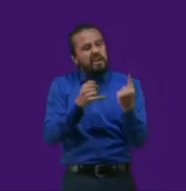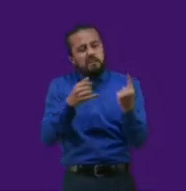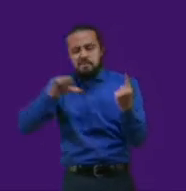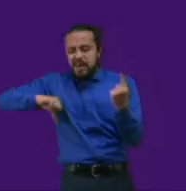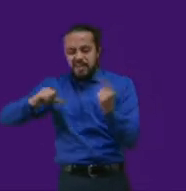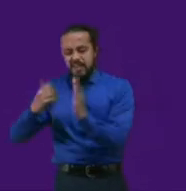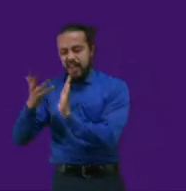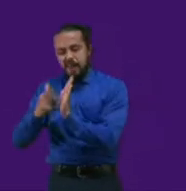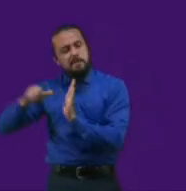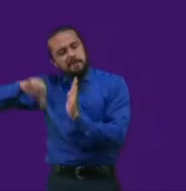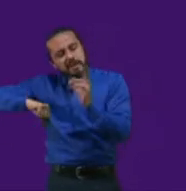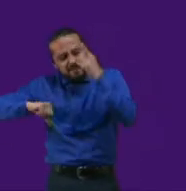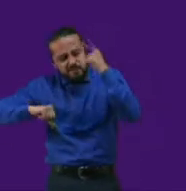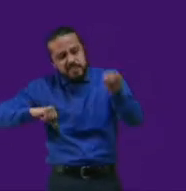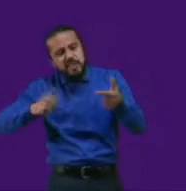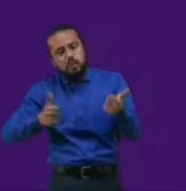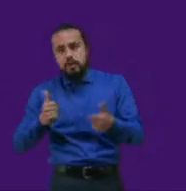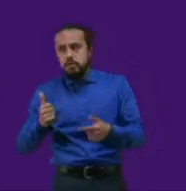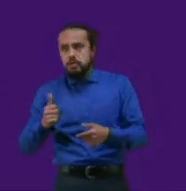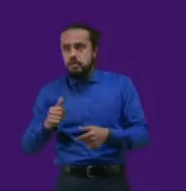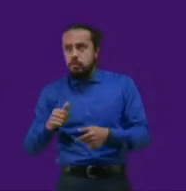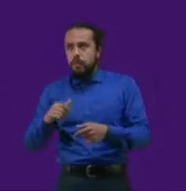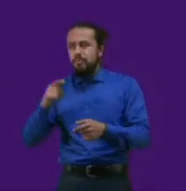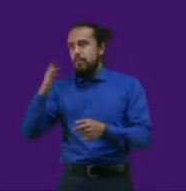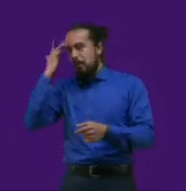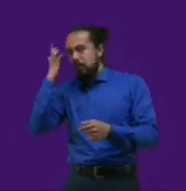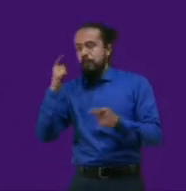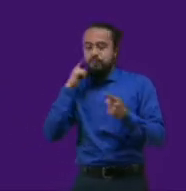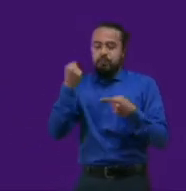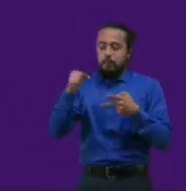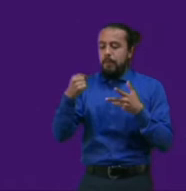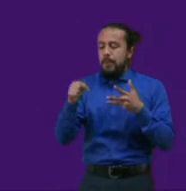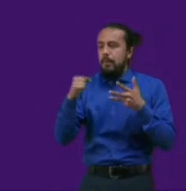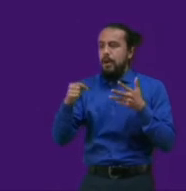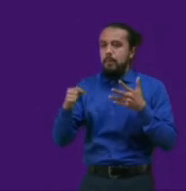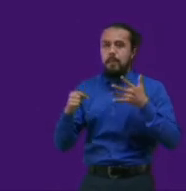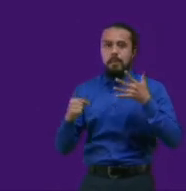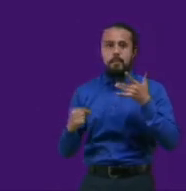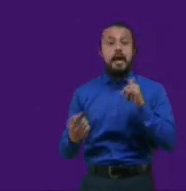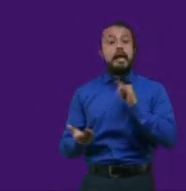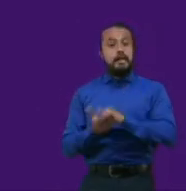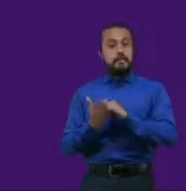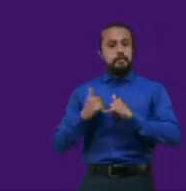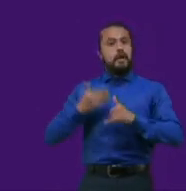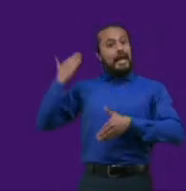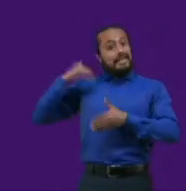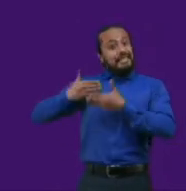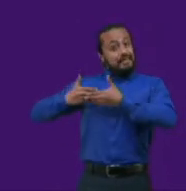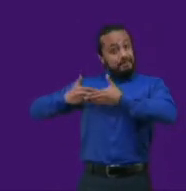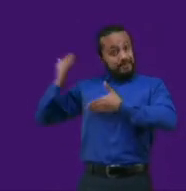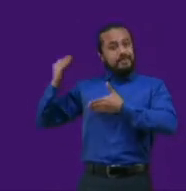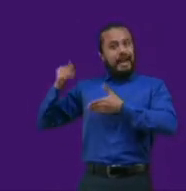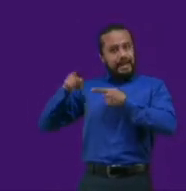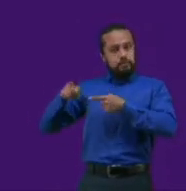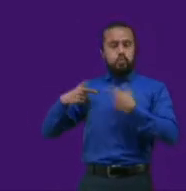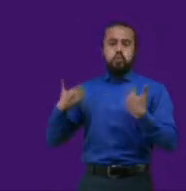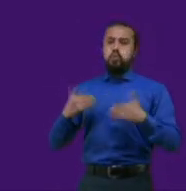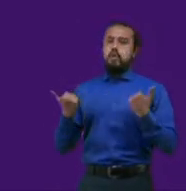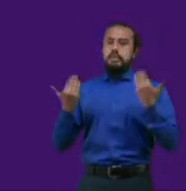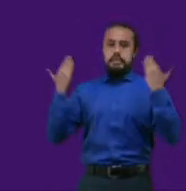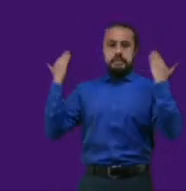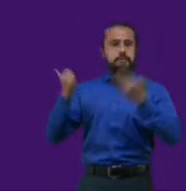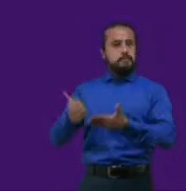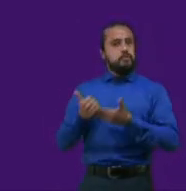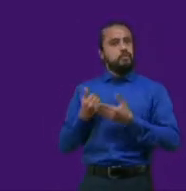sufrimiento, esa vulnerabilidad te pone a trabajar. Eso nos ayudó mucho desde el inicio. Y bueno, de pronto